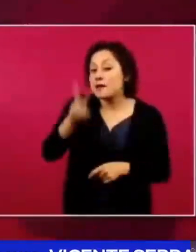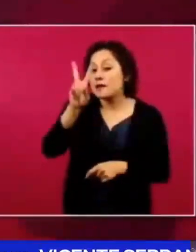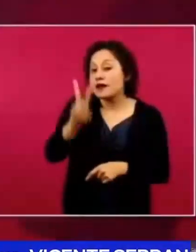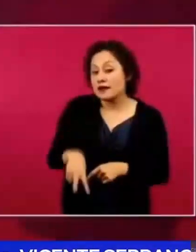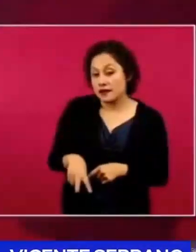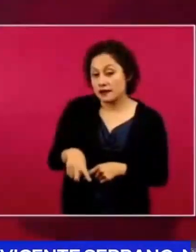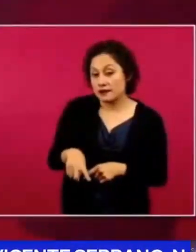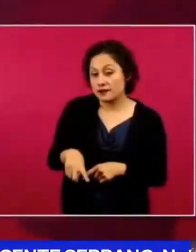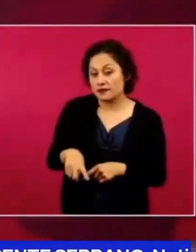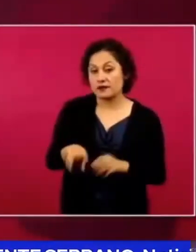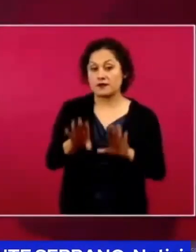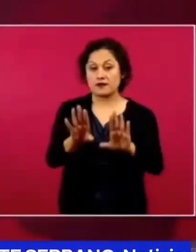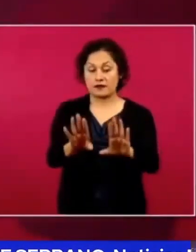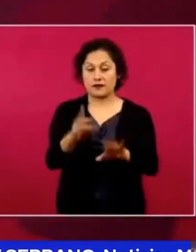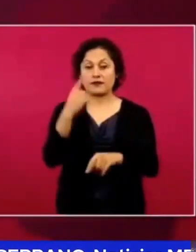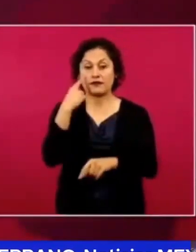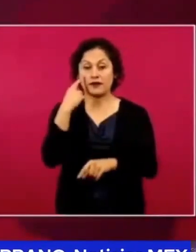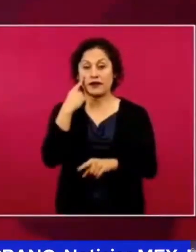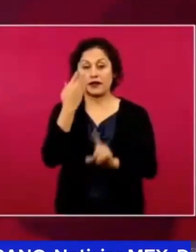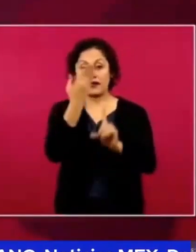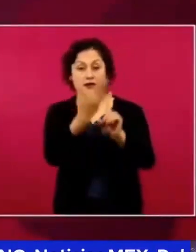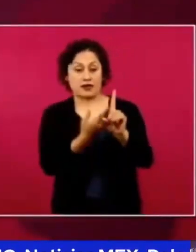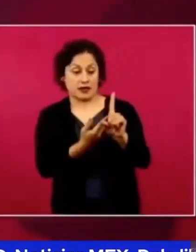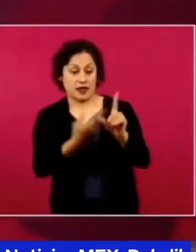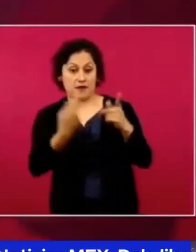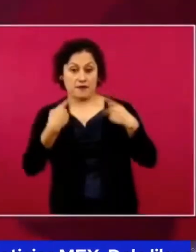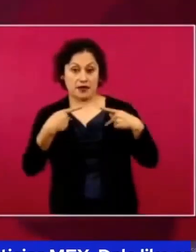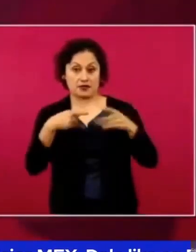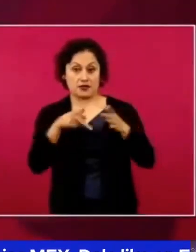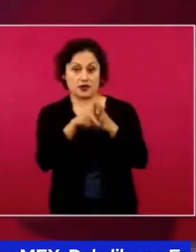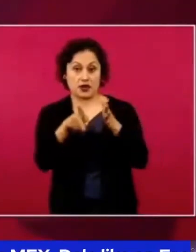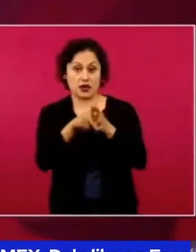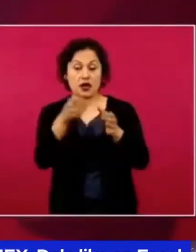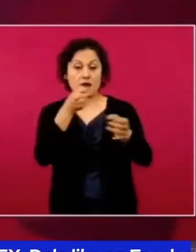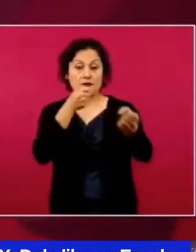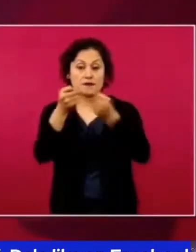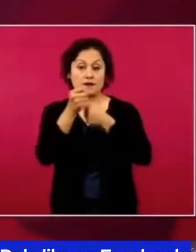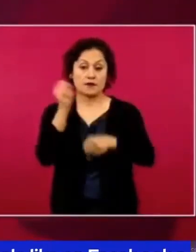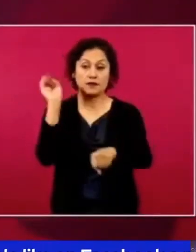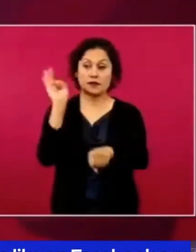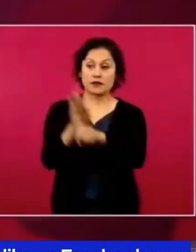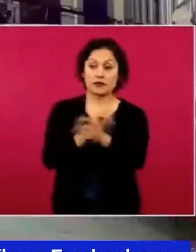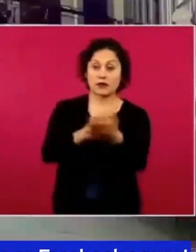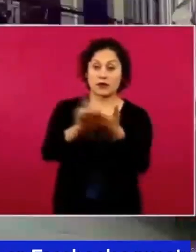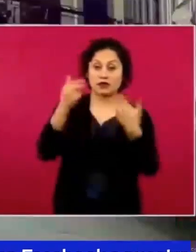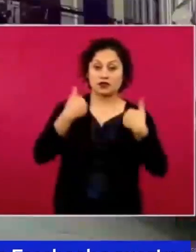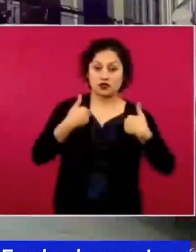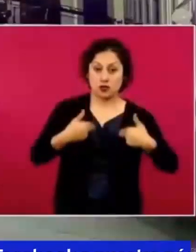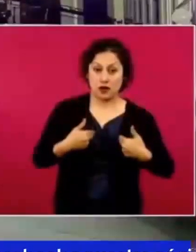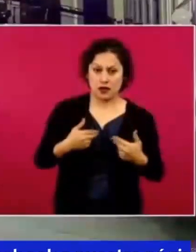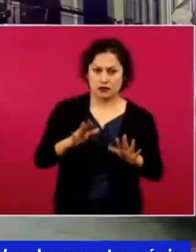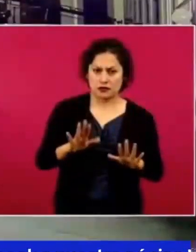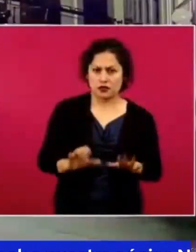periodista, defensor de derechos humanos, aquí, un compañero, a ver si no está aquí ahorita.